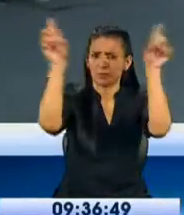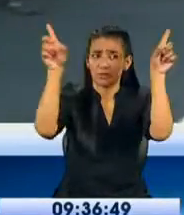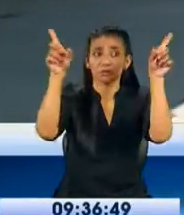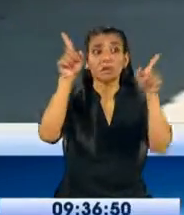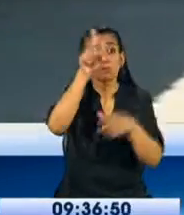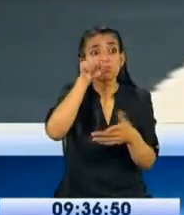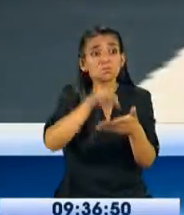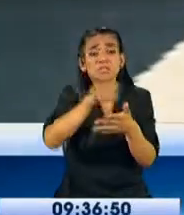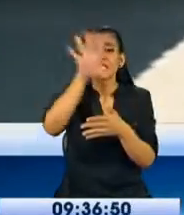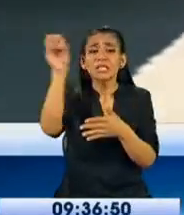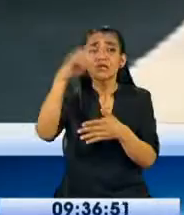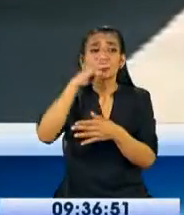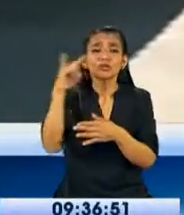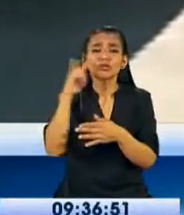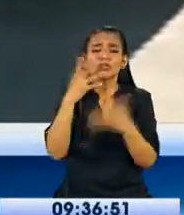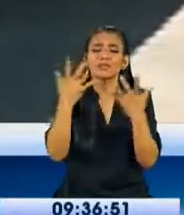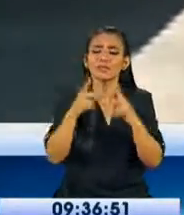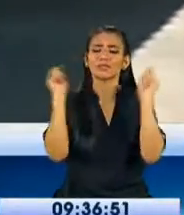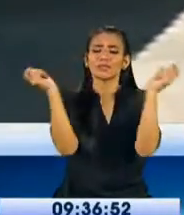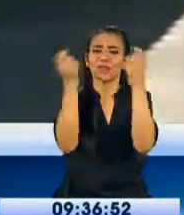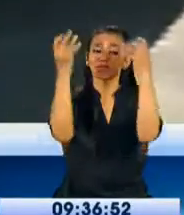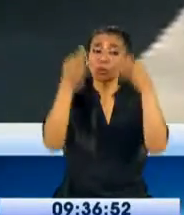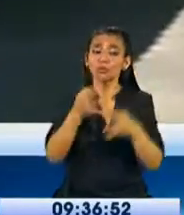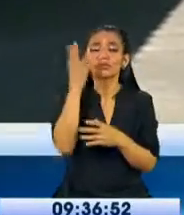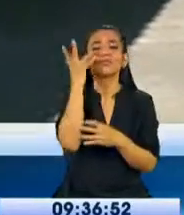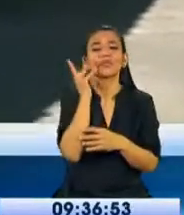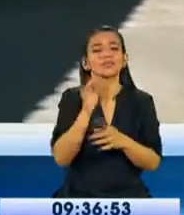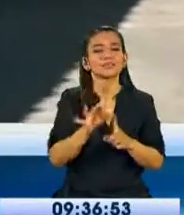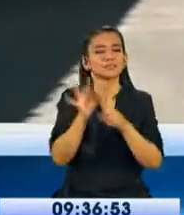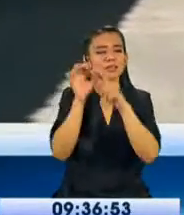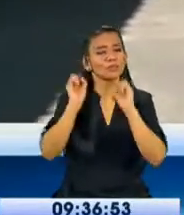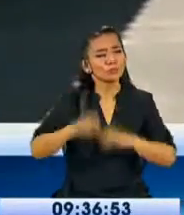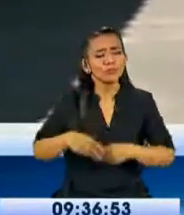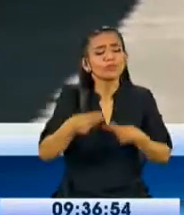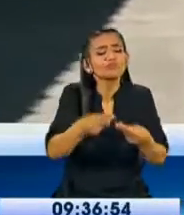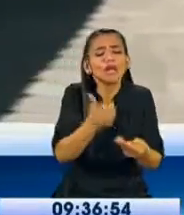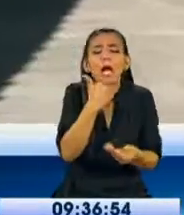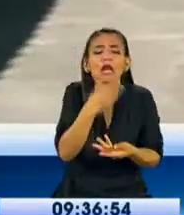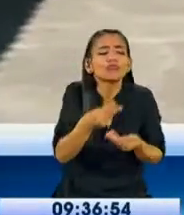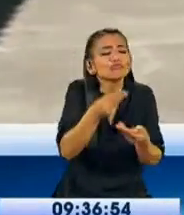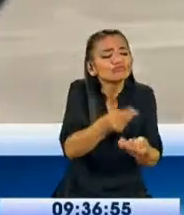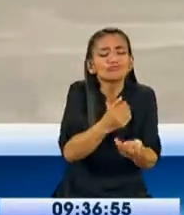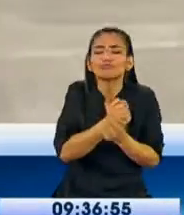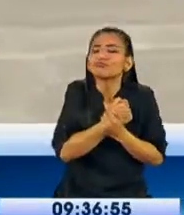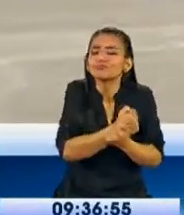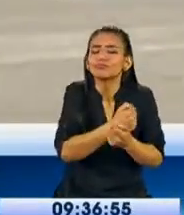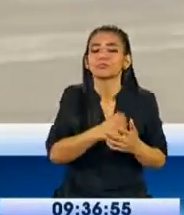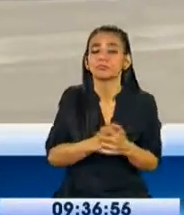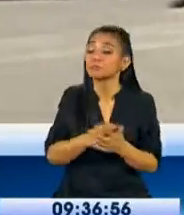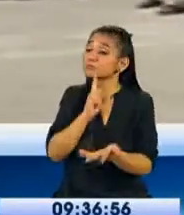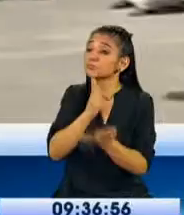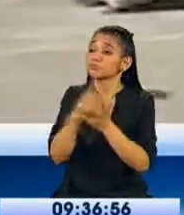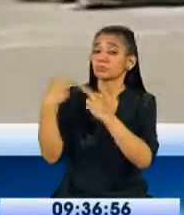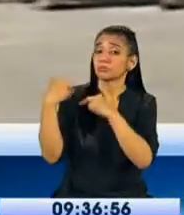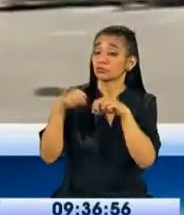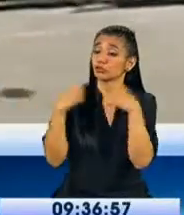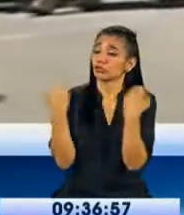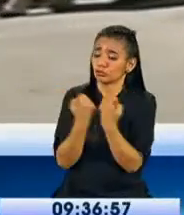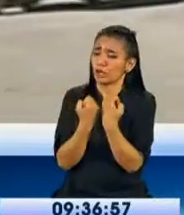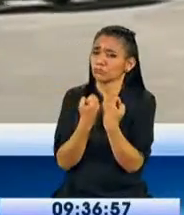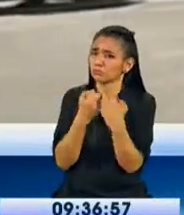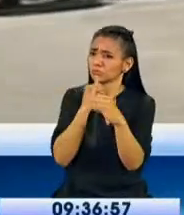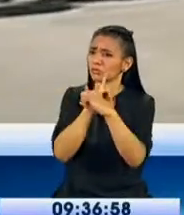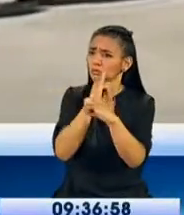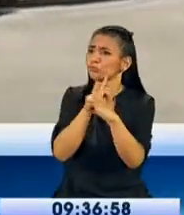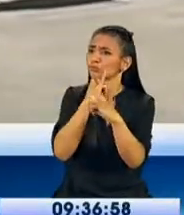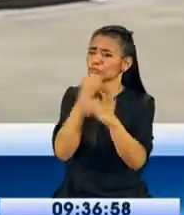niños aproximadamente, en estas fechas que son muy propicias y adecuadas para llevarles un cariño. Claro que sí, la responsabilidad social de ustedes como